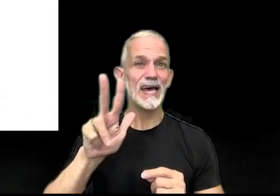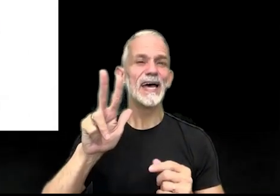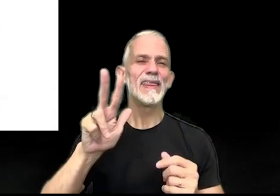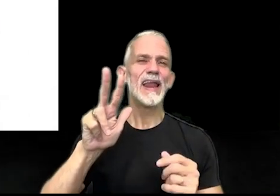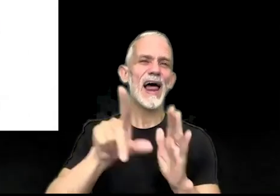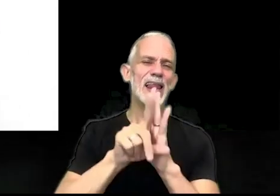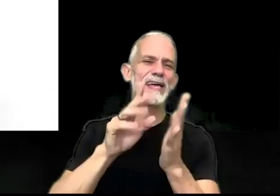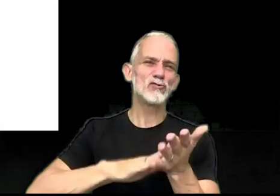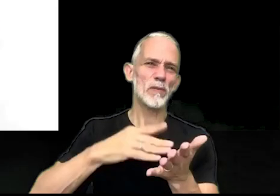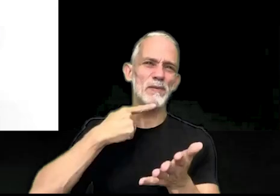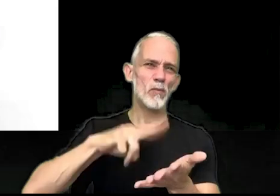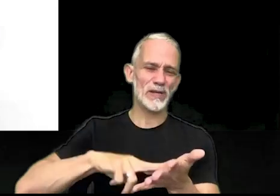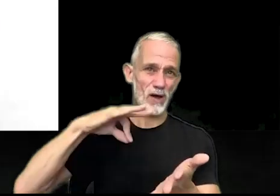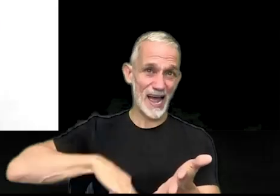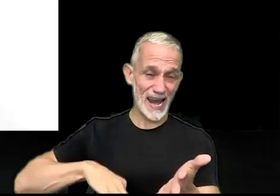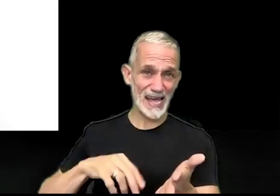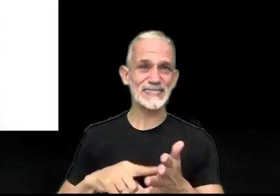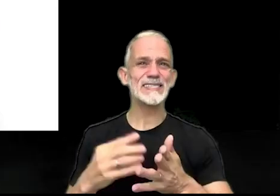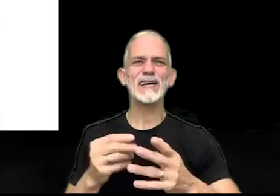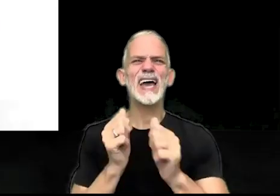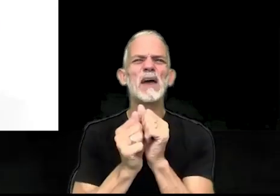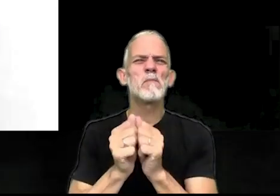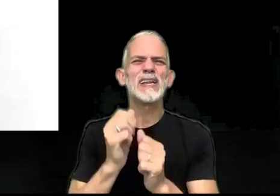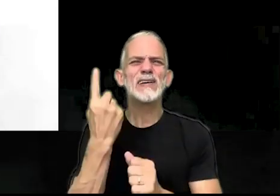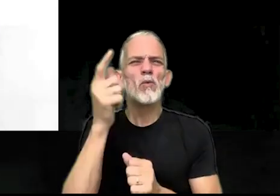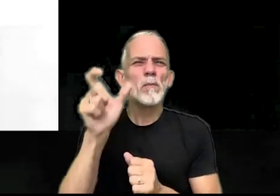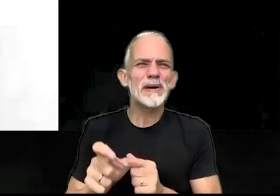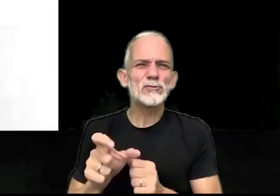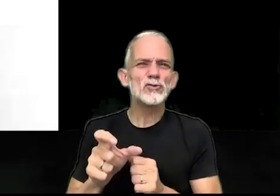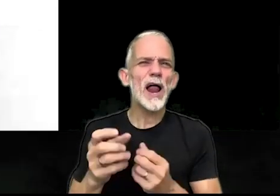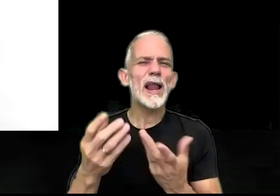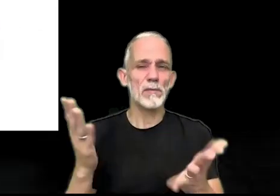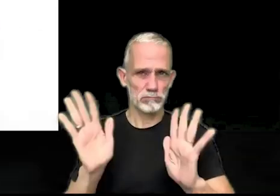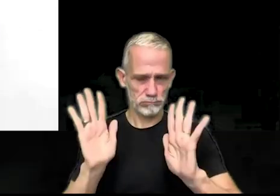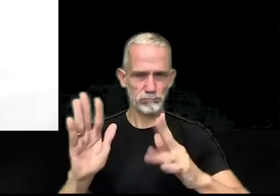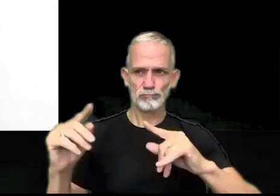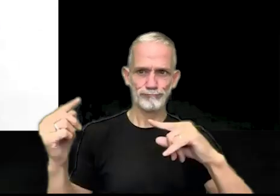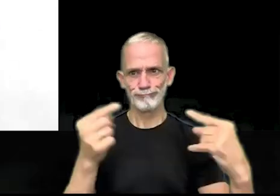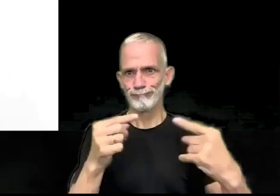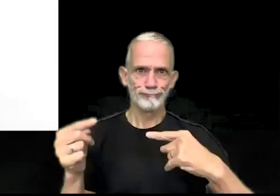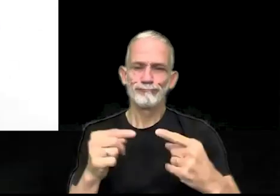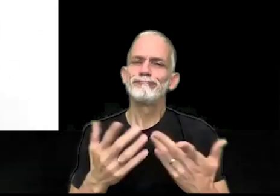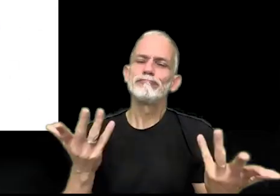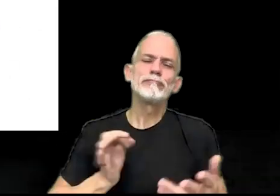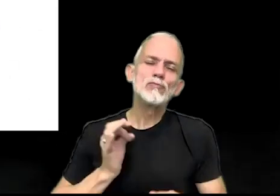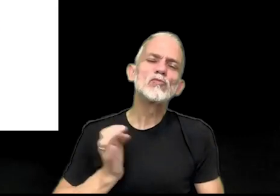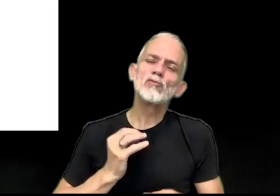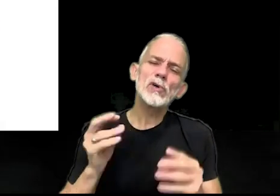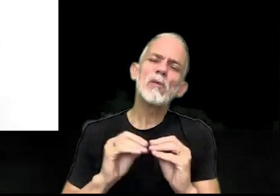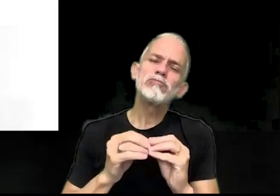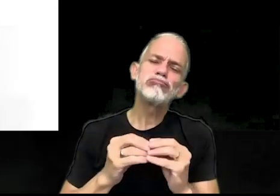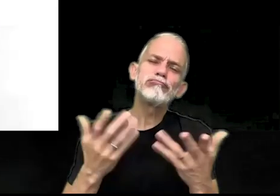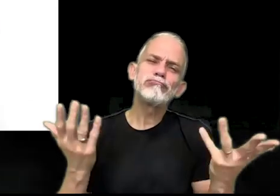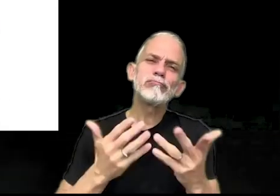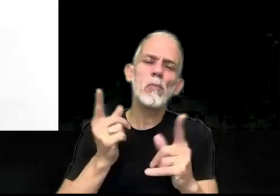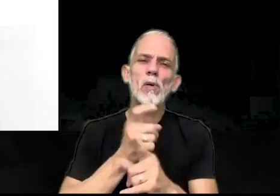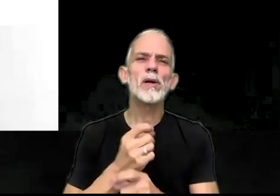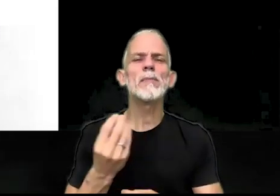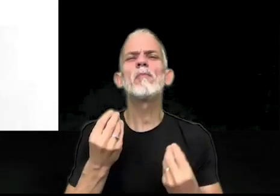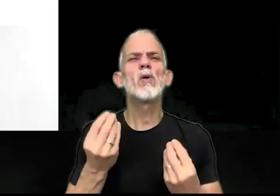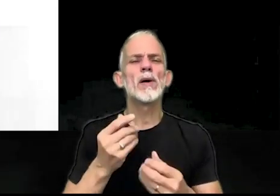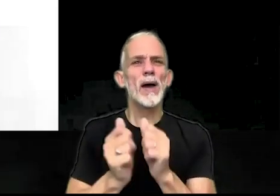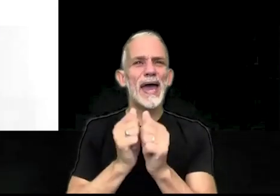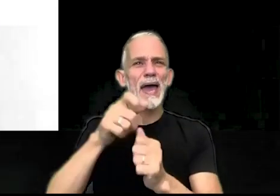la Ley de Ganancias, que define empresa unipersonal, pero un conflicto que tuvimos por años es